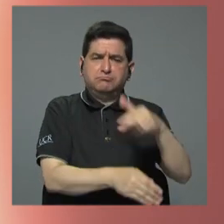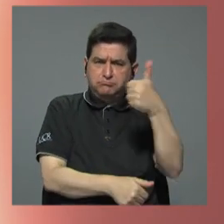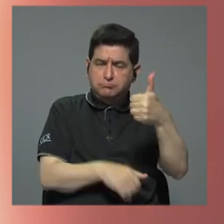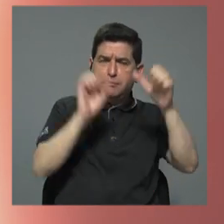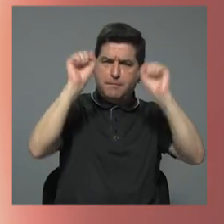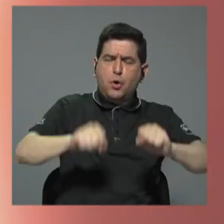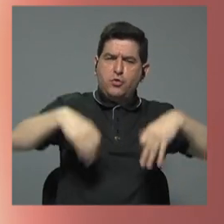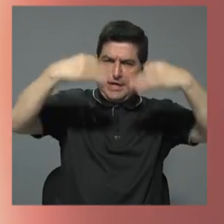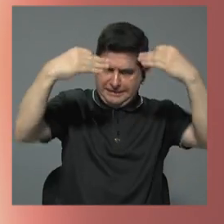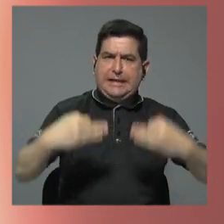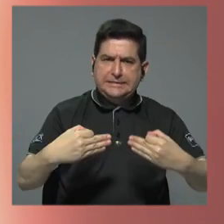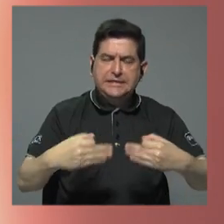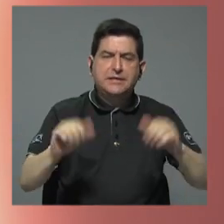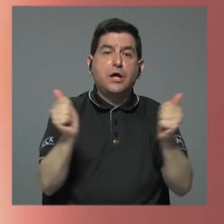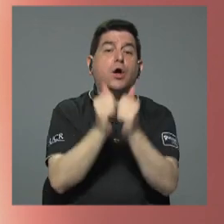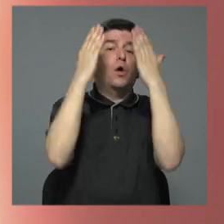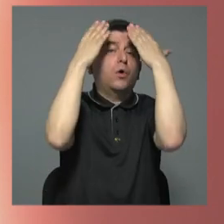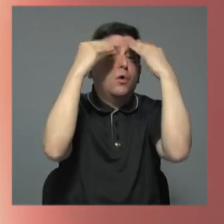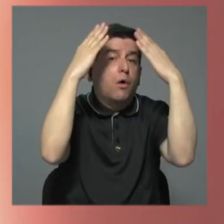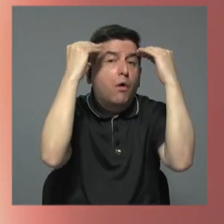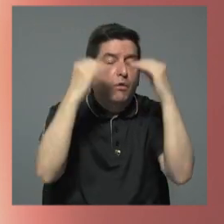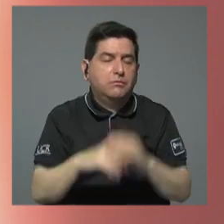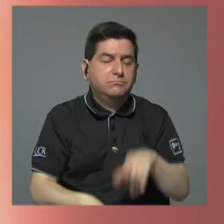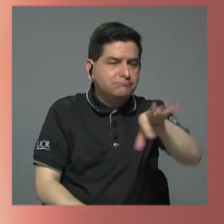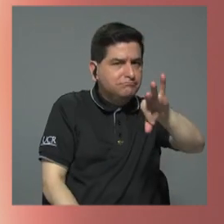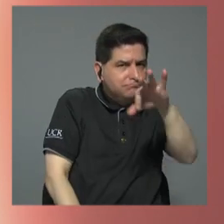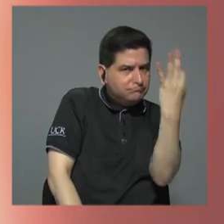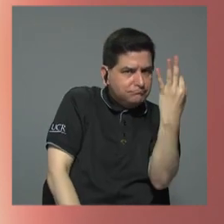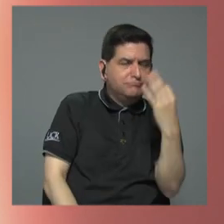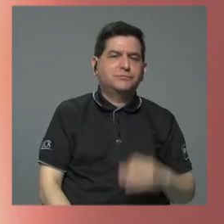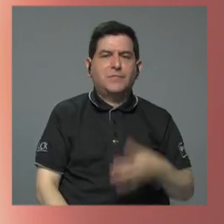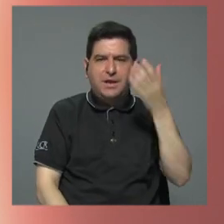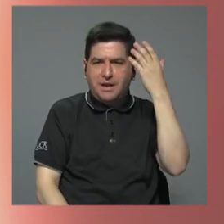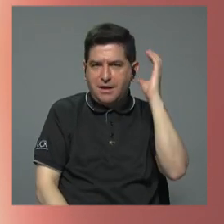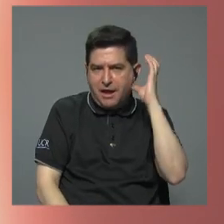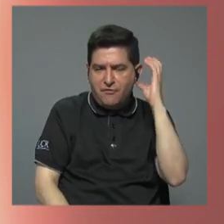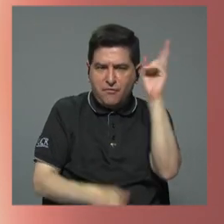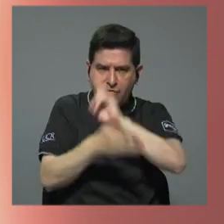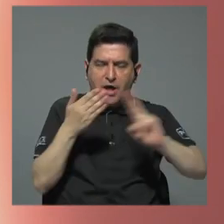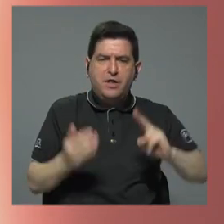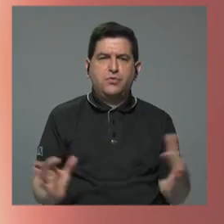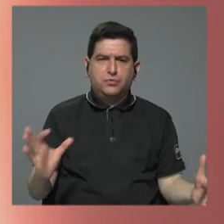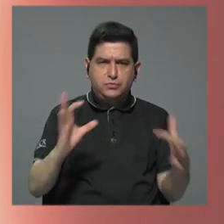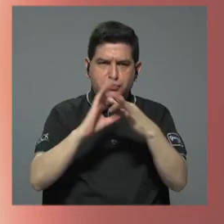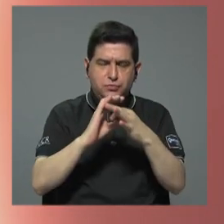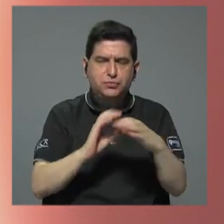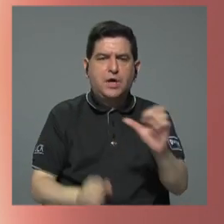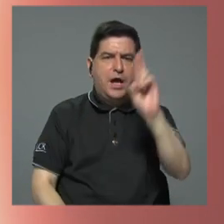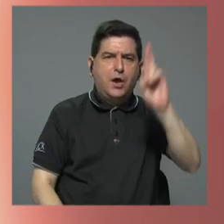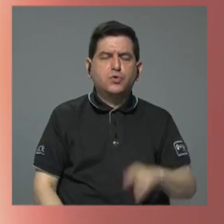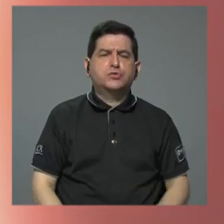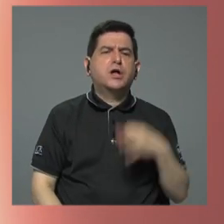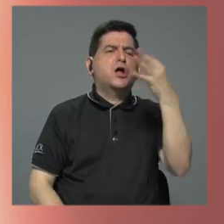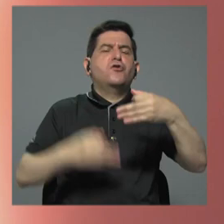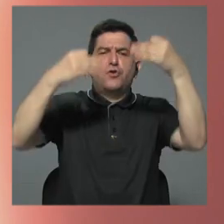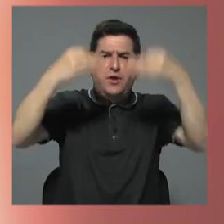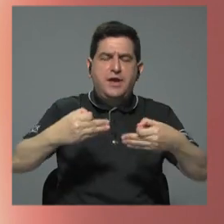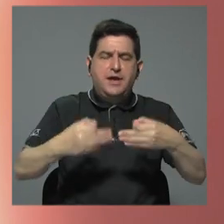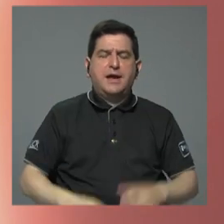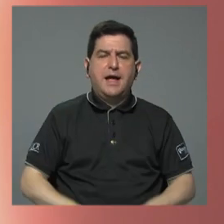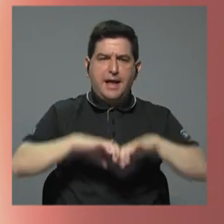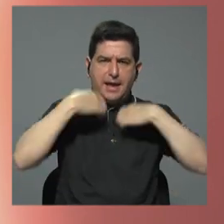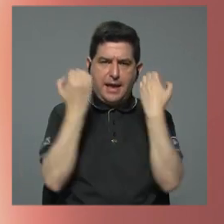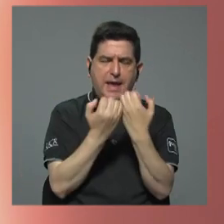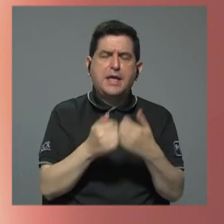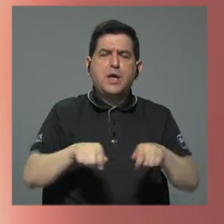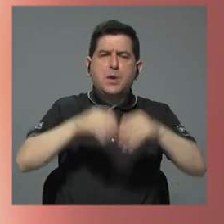que pueda tomar decisiones informadas. Es así como las radioemisoras se han integrado a Costa Rica en Juego con un equipo de